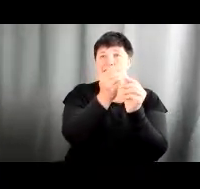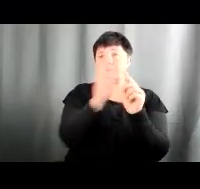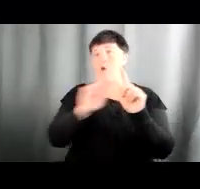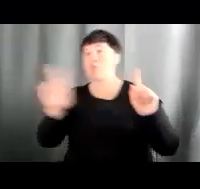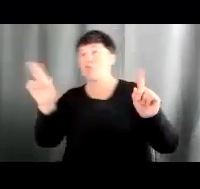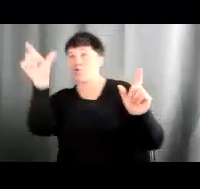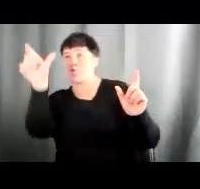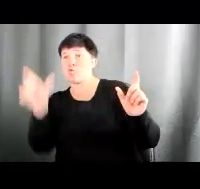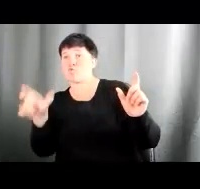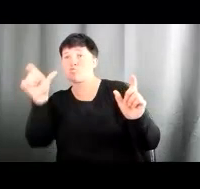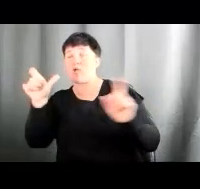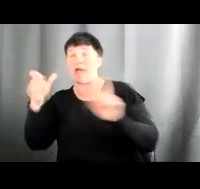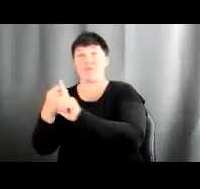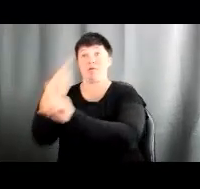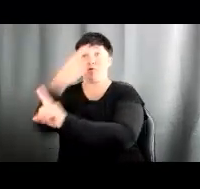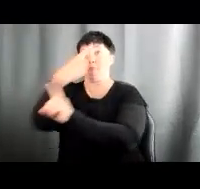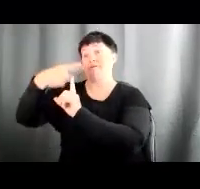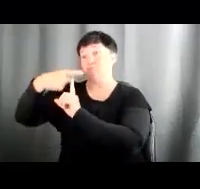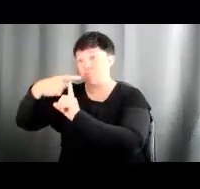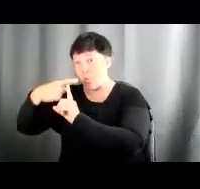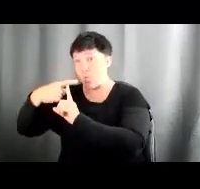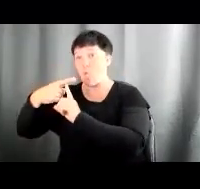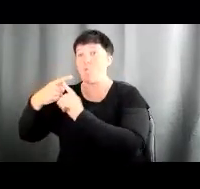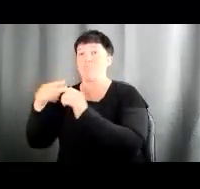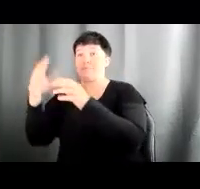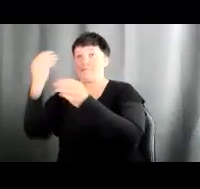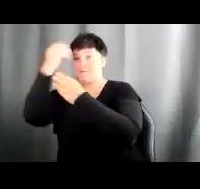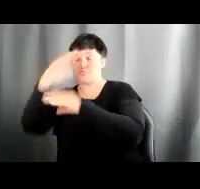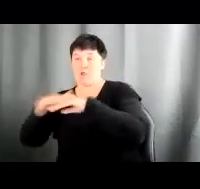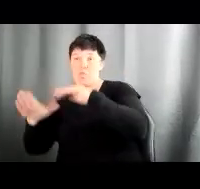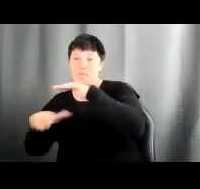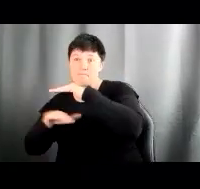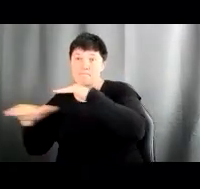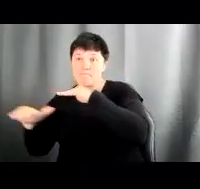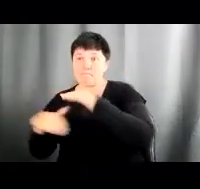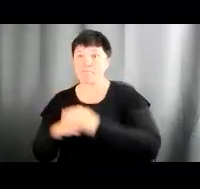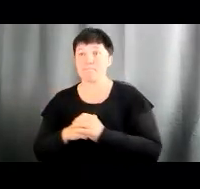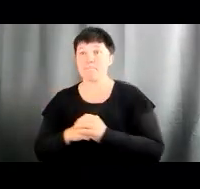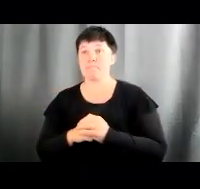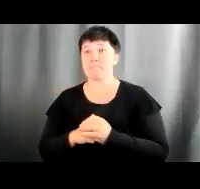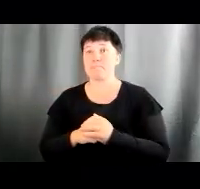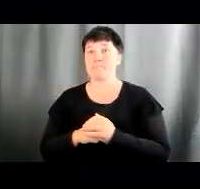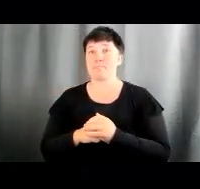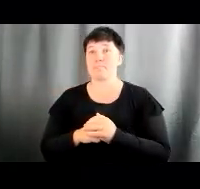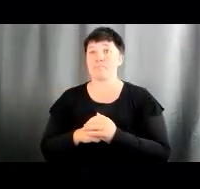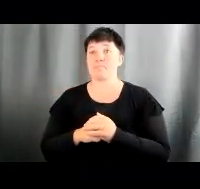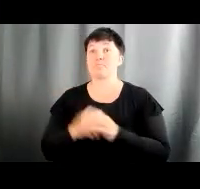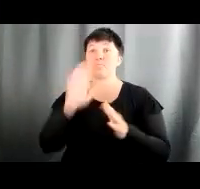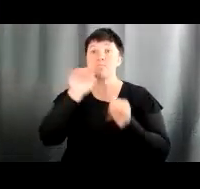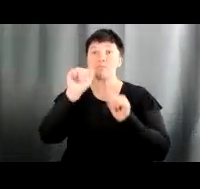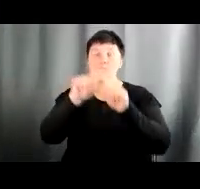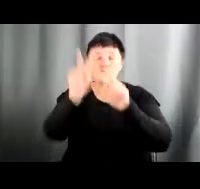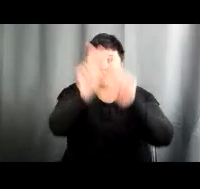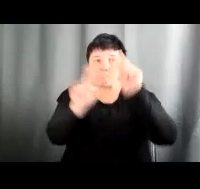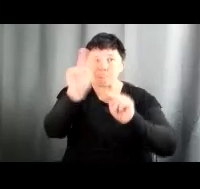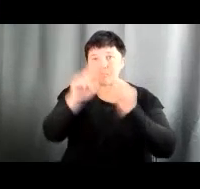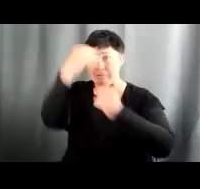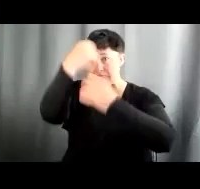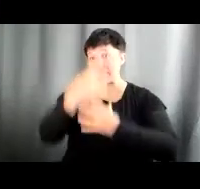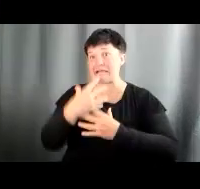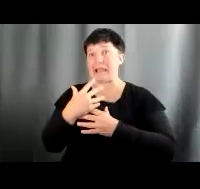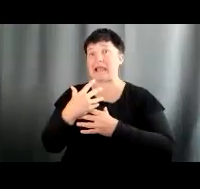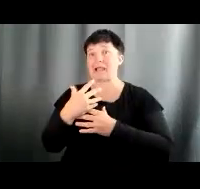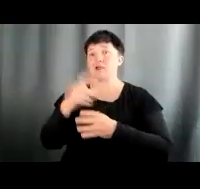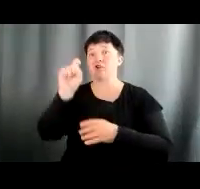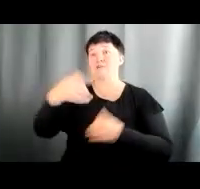la derecha tenemos la puntuación de la anomalía, y la puntuación de anomalías está en la parte inferior. La idea es que, para poder